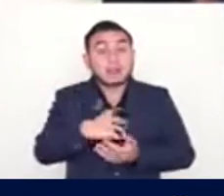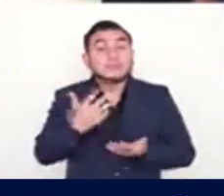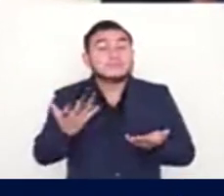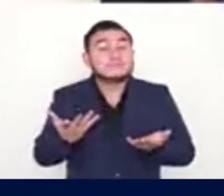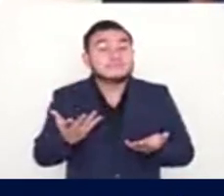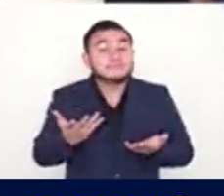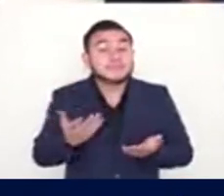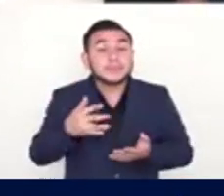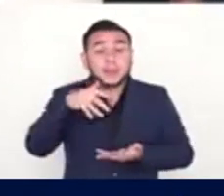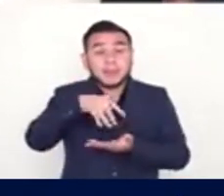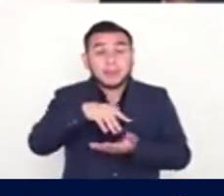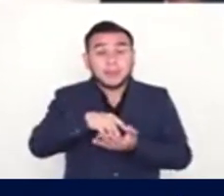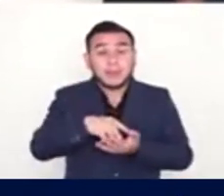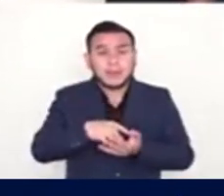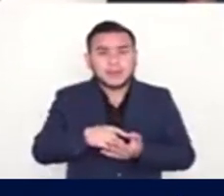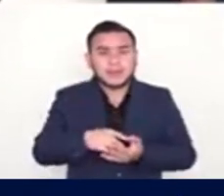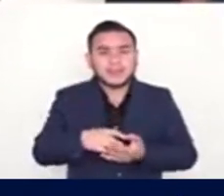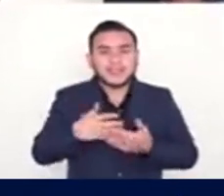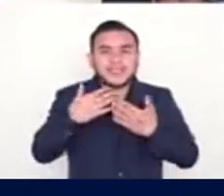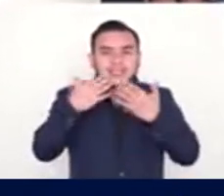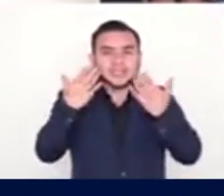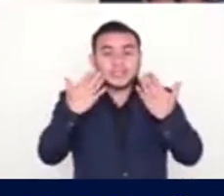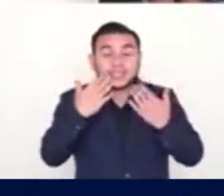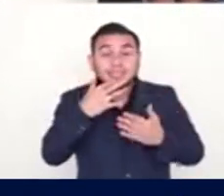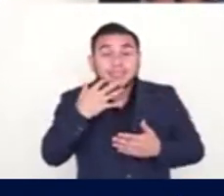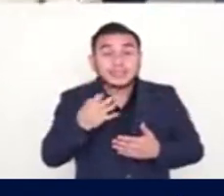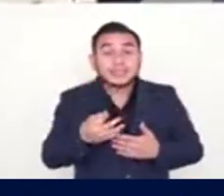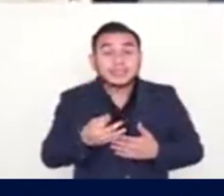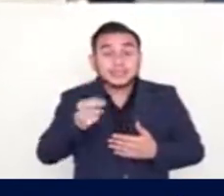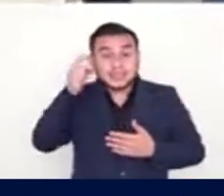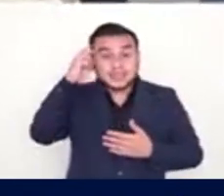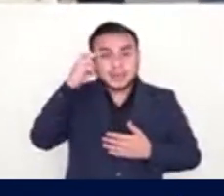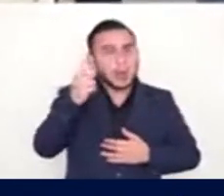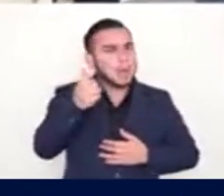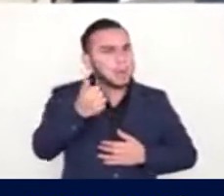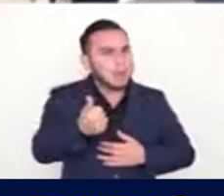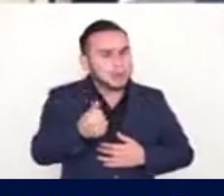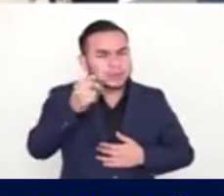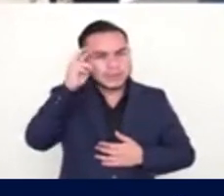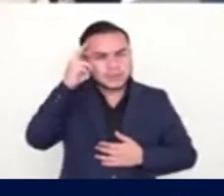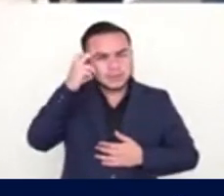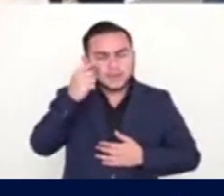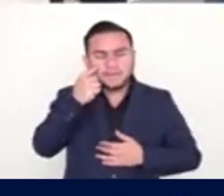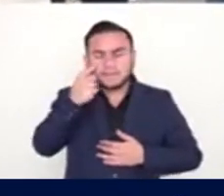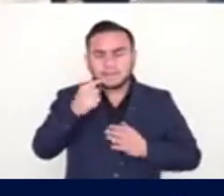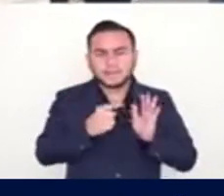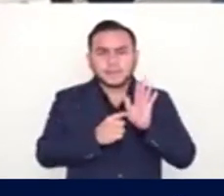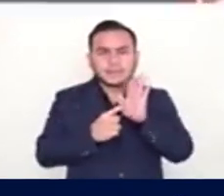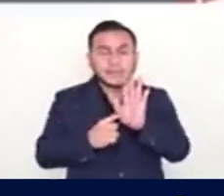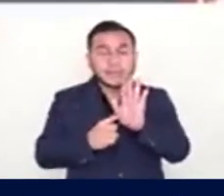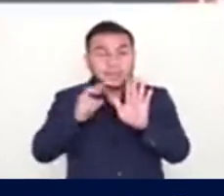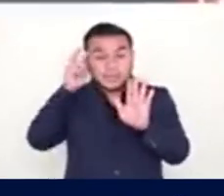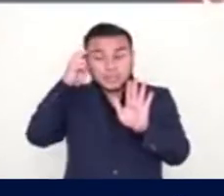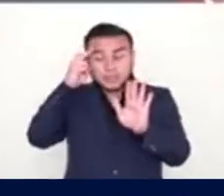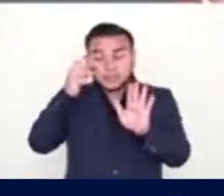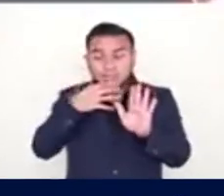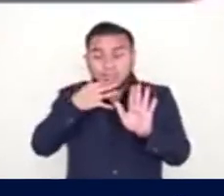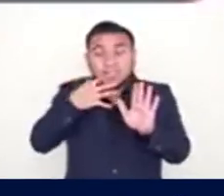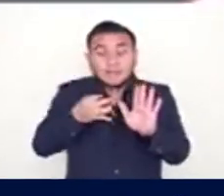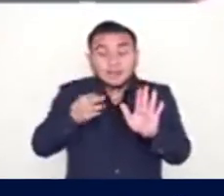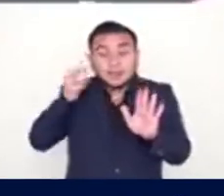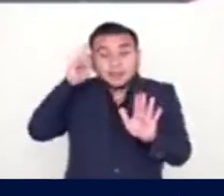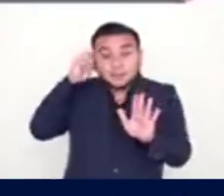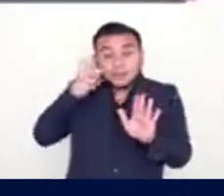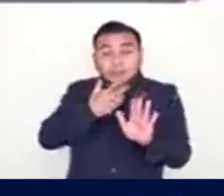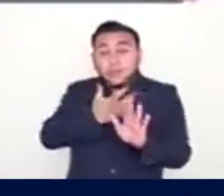pueblo está contento con su gobierno, los corruptos están enojados. Esto es una excelente señal para nosotros, por eso pongo el video, porque creo que es una excelente señal